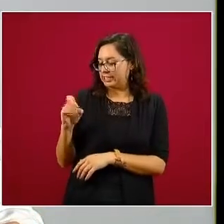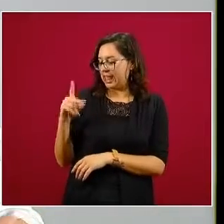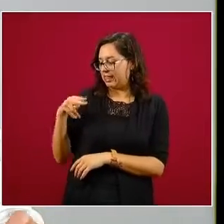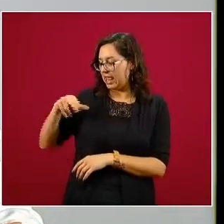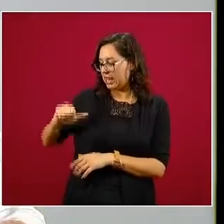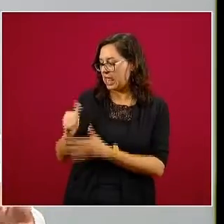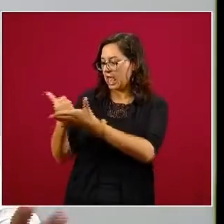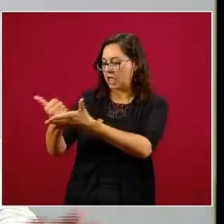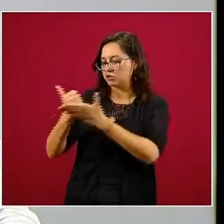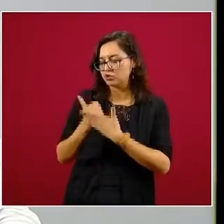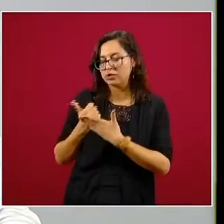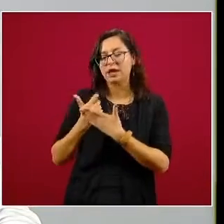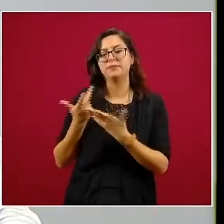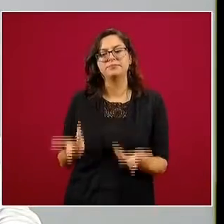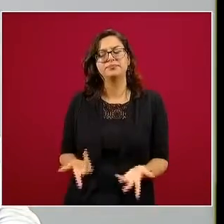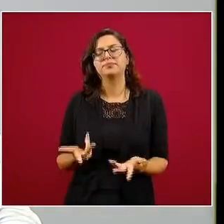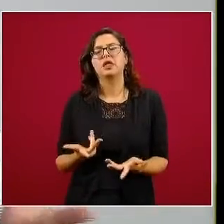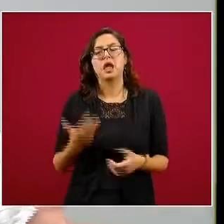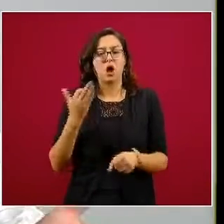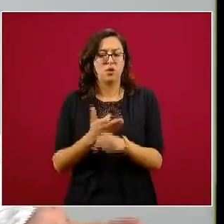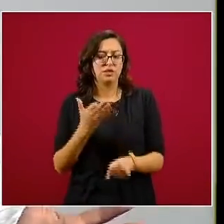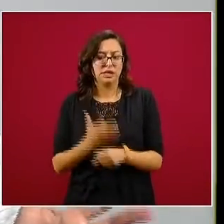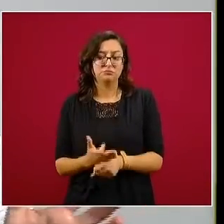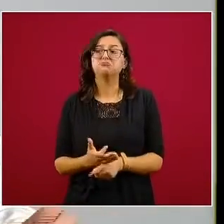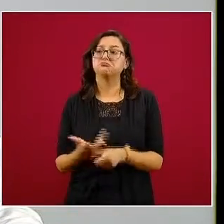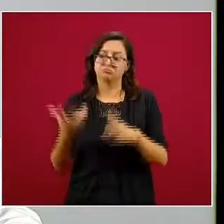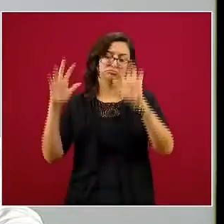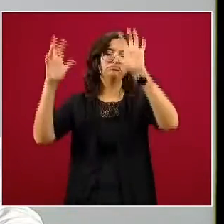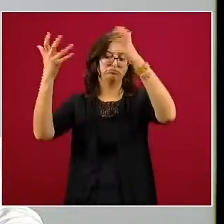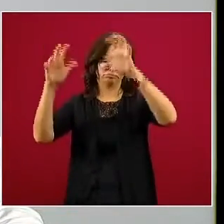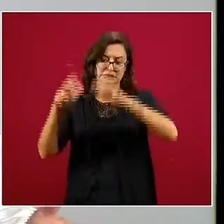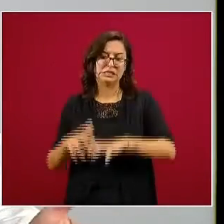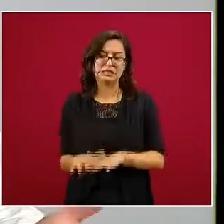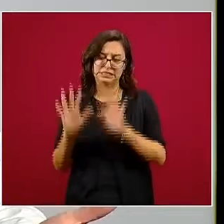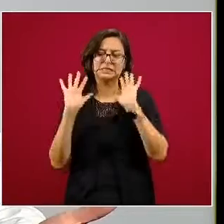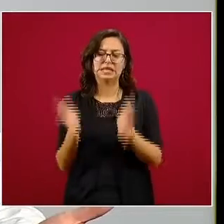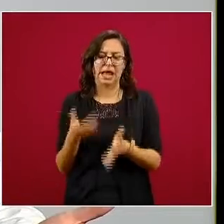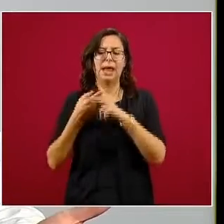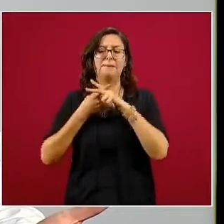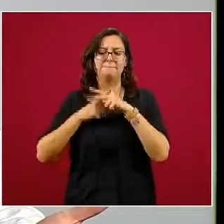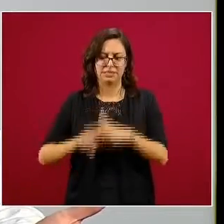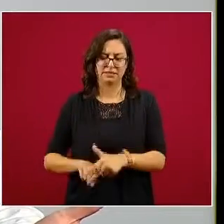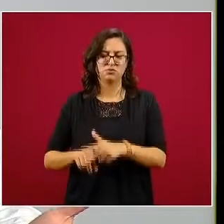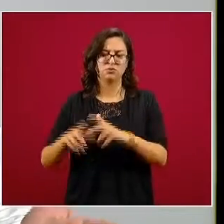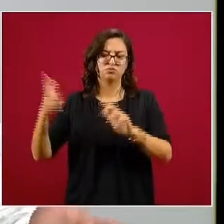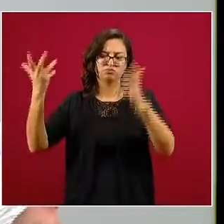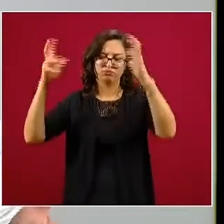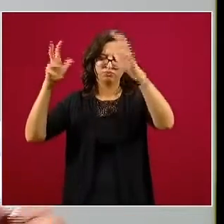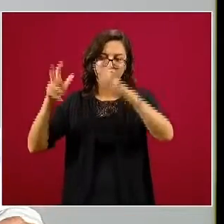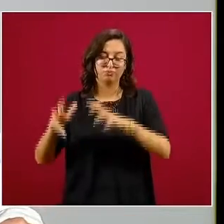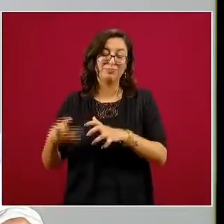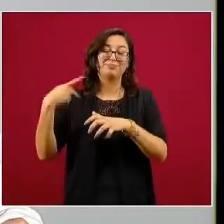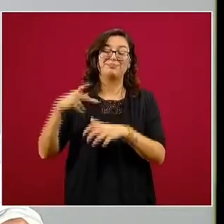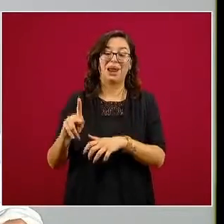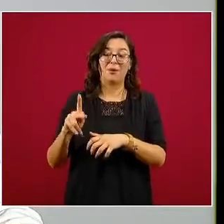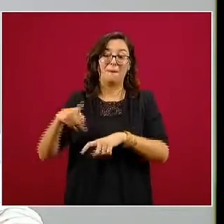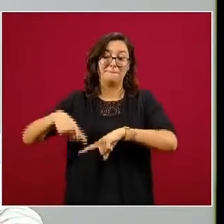recursos extraordinarios que anunció el presidente Andrés Manuel López Obrador para atender la pandemia. Y la tercera pregunta sería